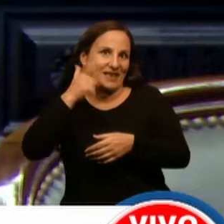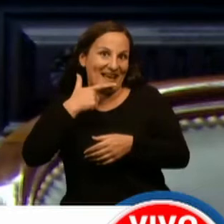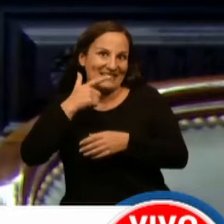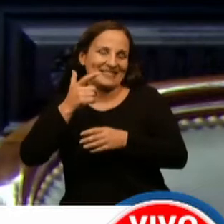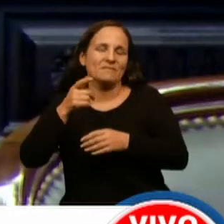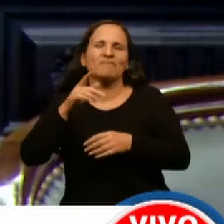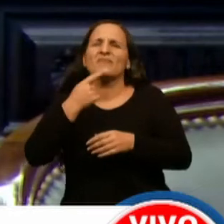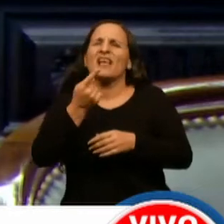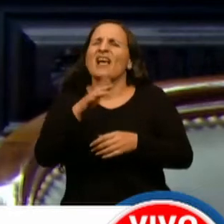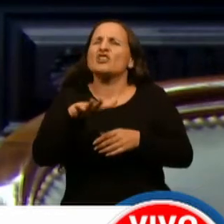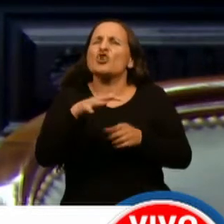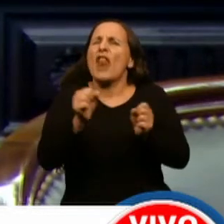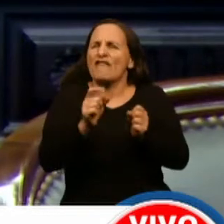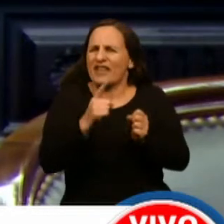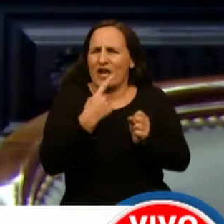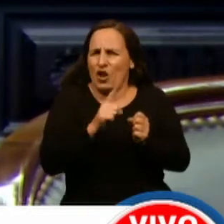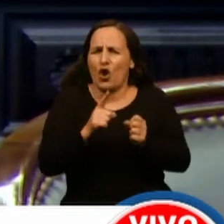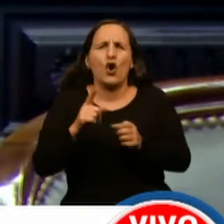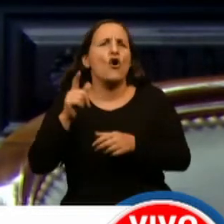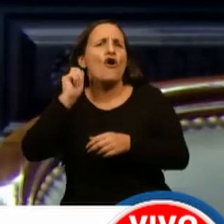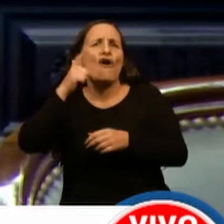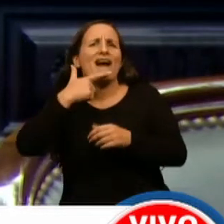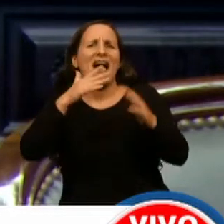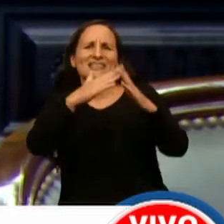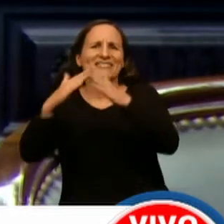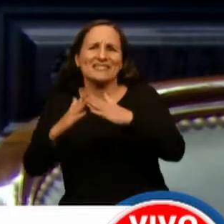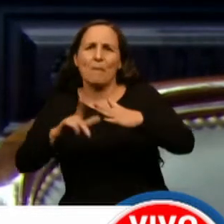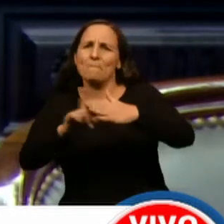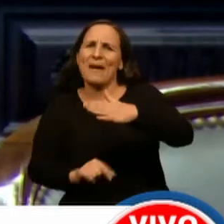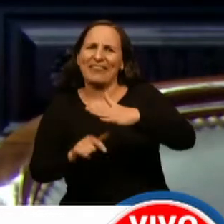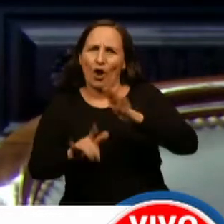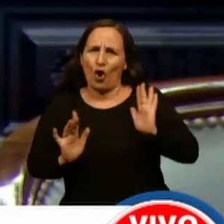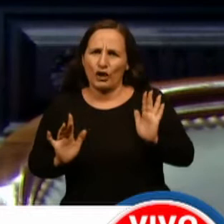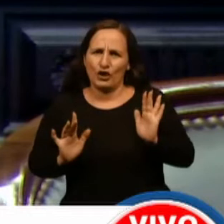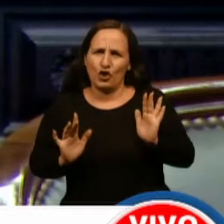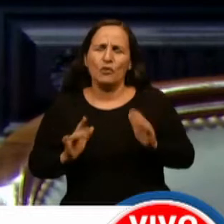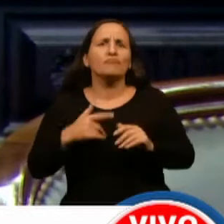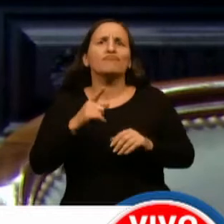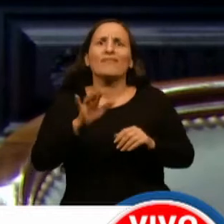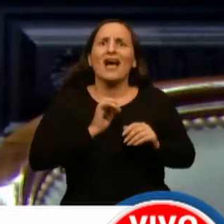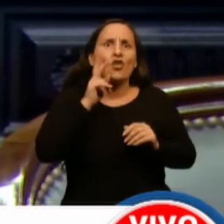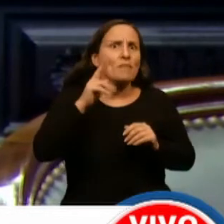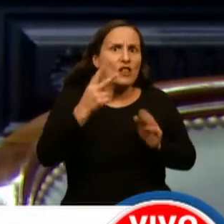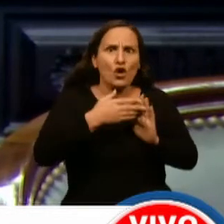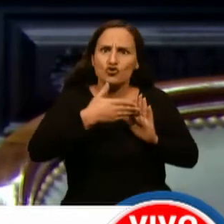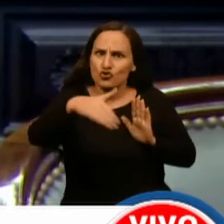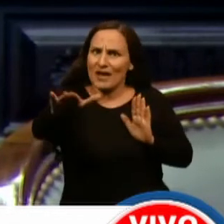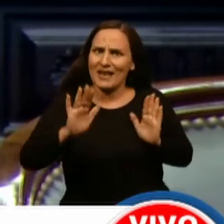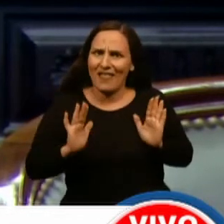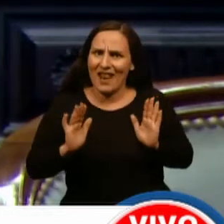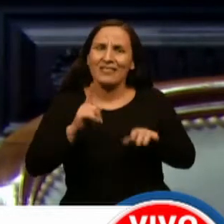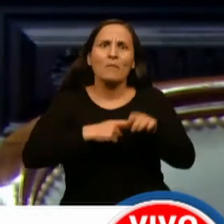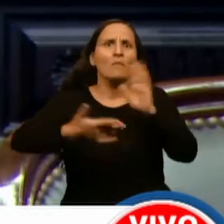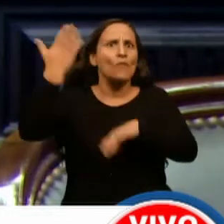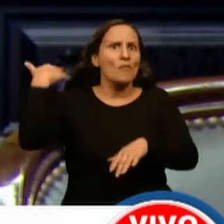le llamamos zona fría, le llamamos el subsidio al gas residencial patagónico, que rige desde el año 2002, que incluía en su